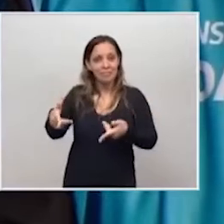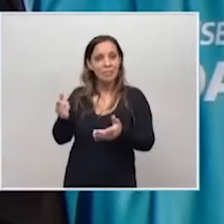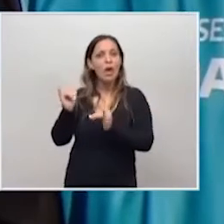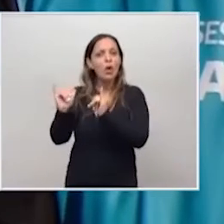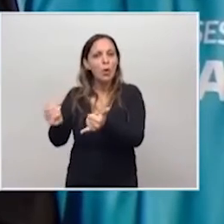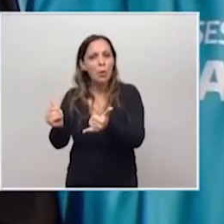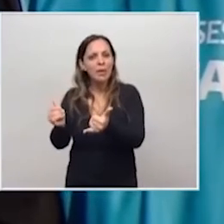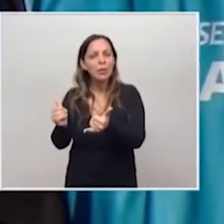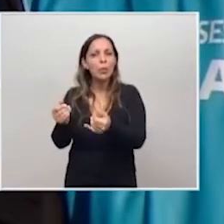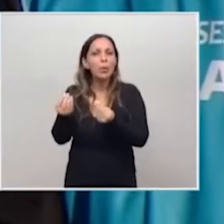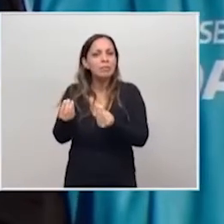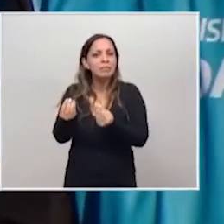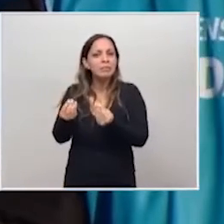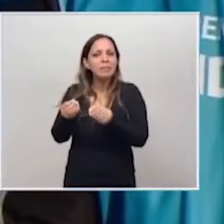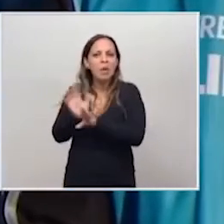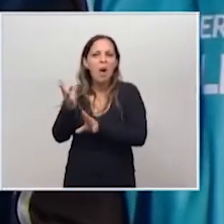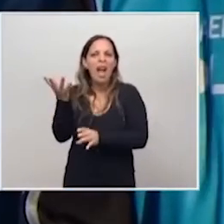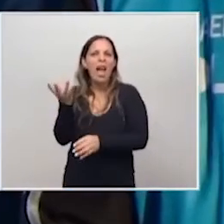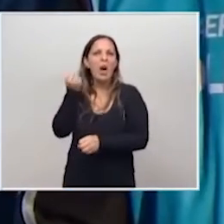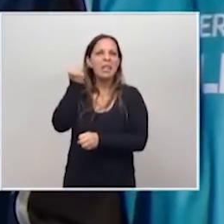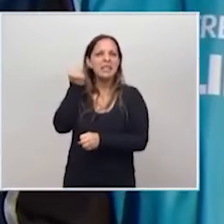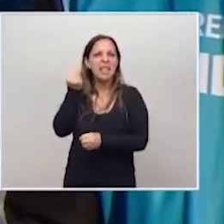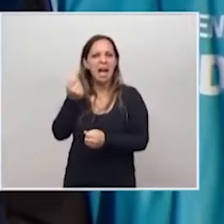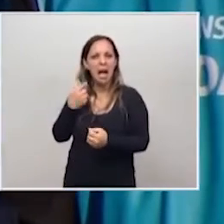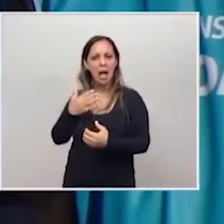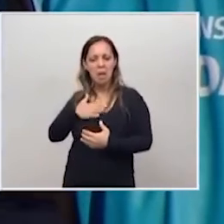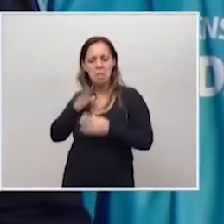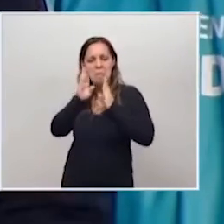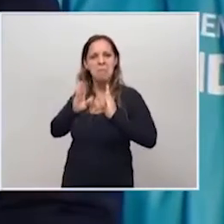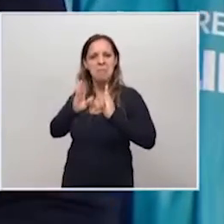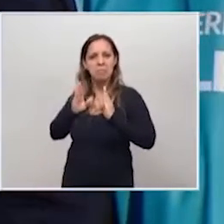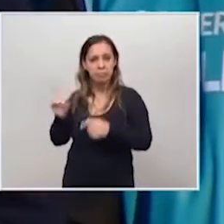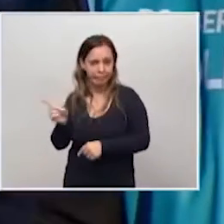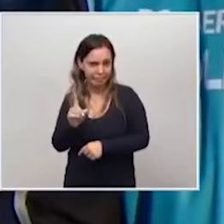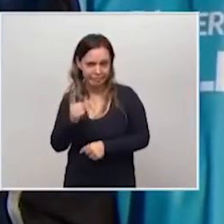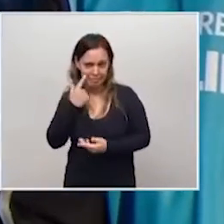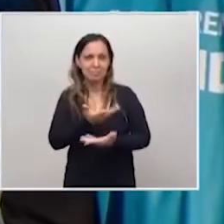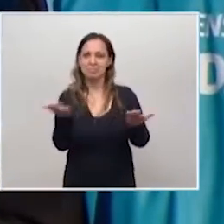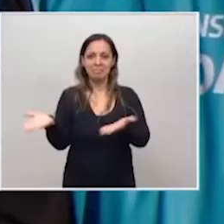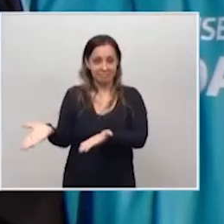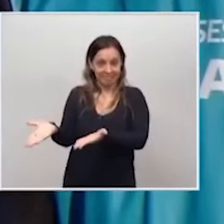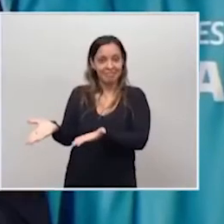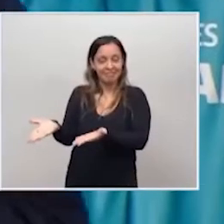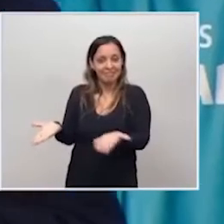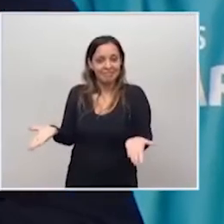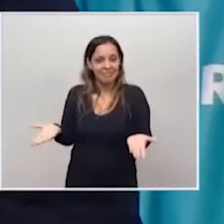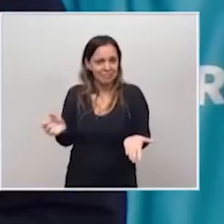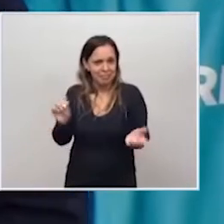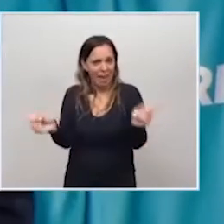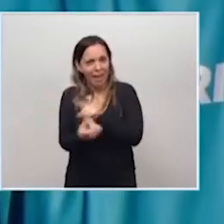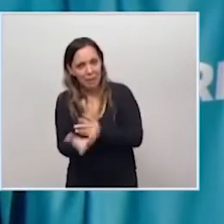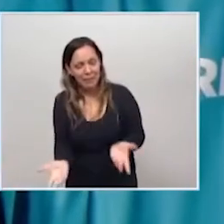en hacer la propia, en el egoísmo o en el individualismo. Y la verdad que no. La verdad